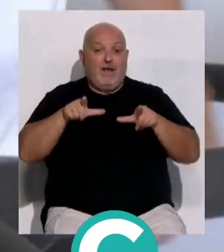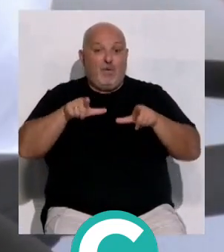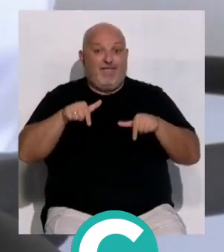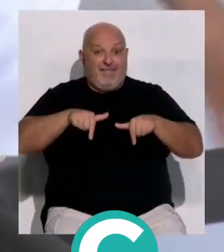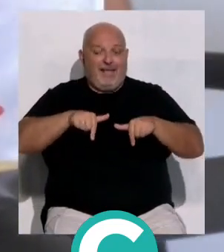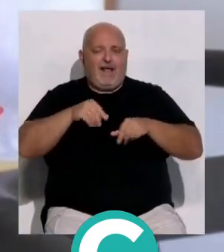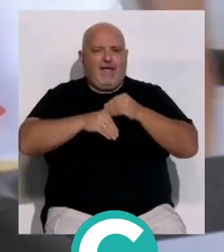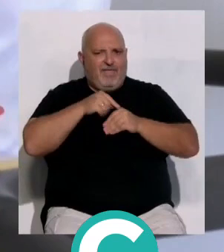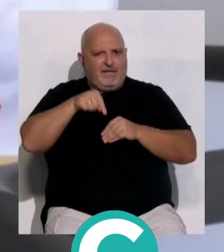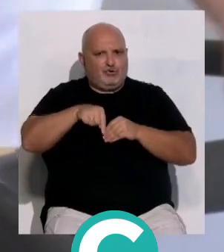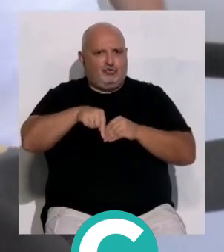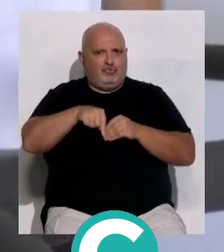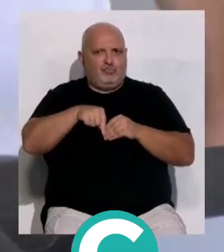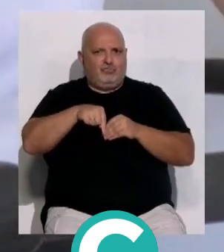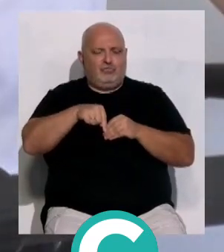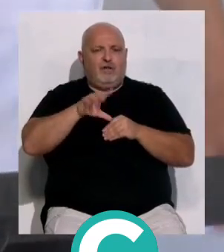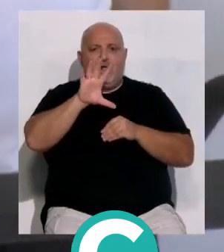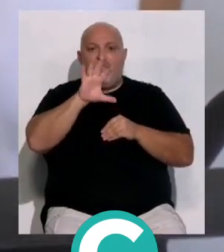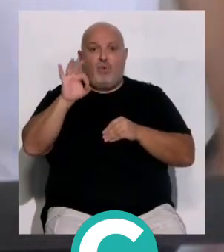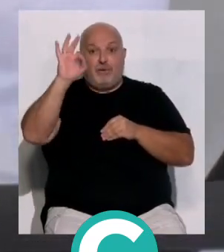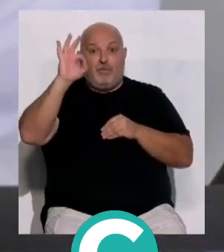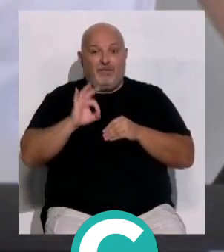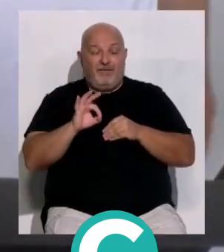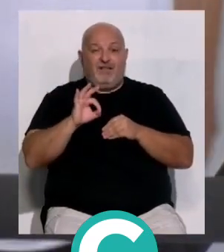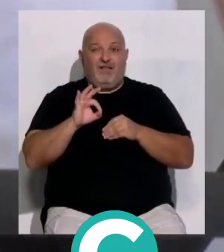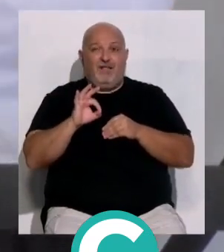es el 50%